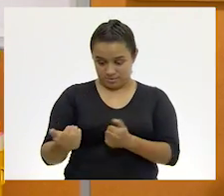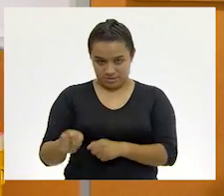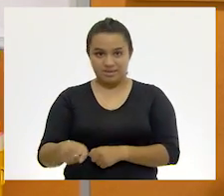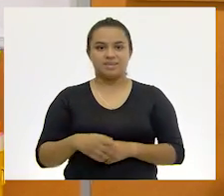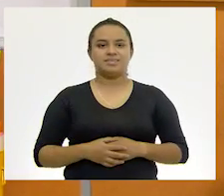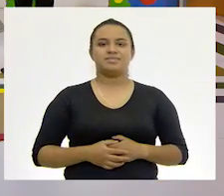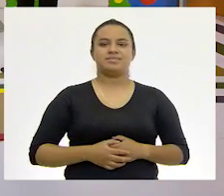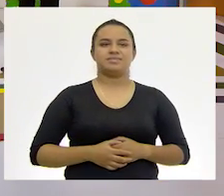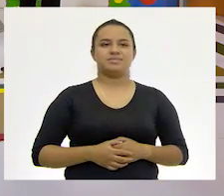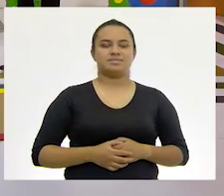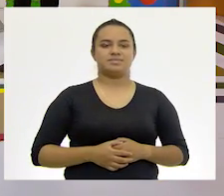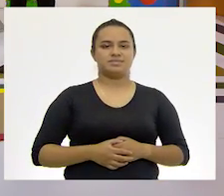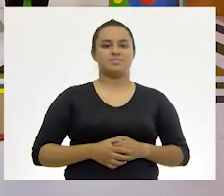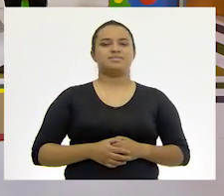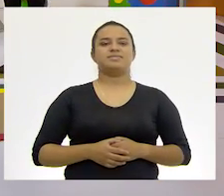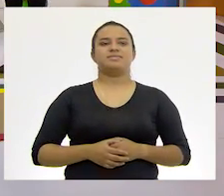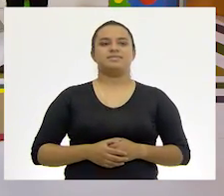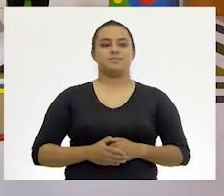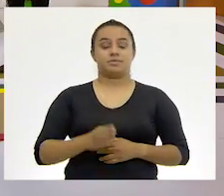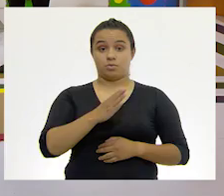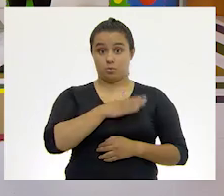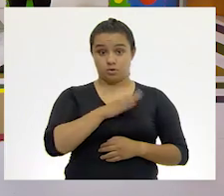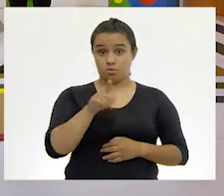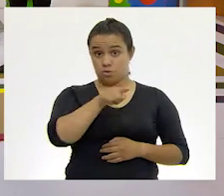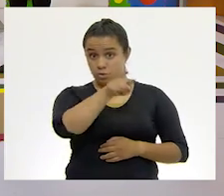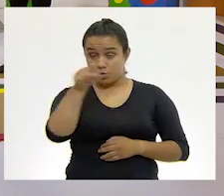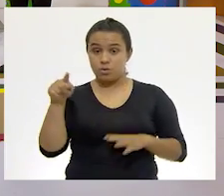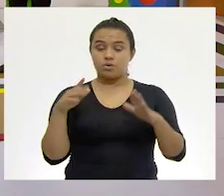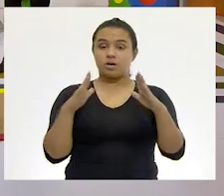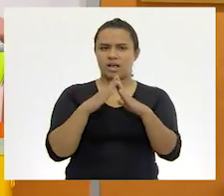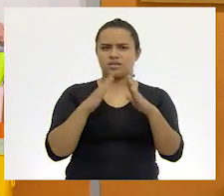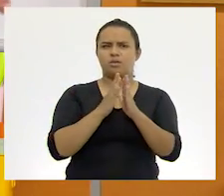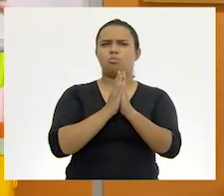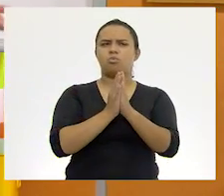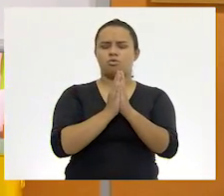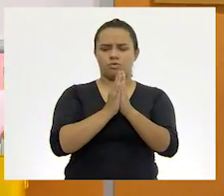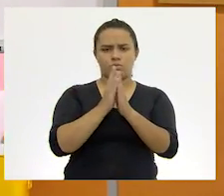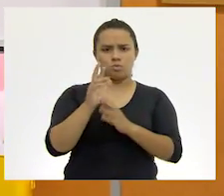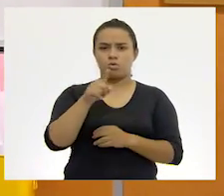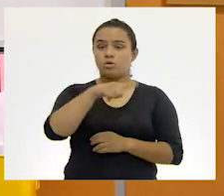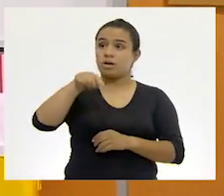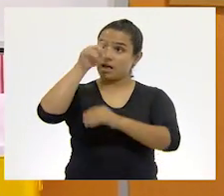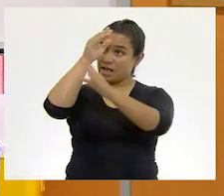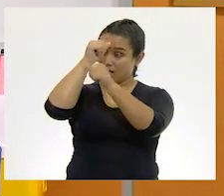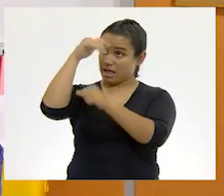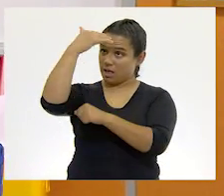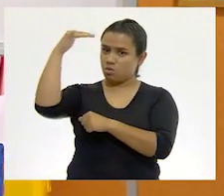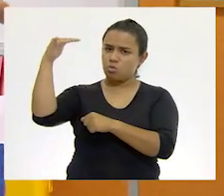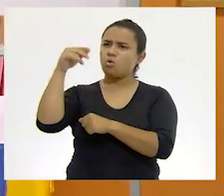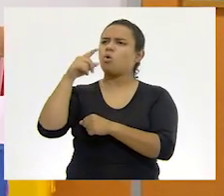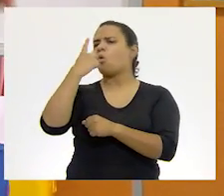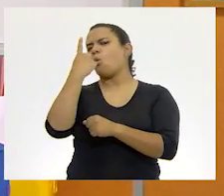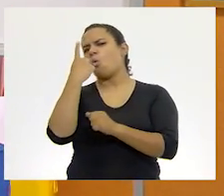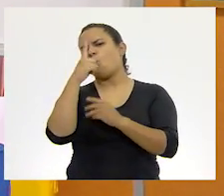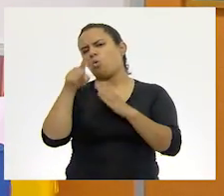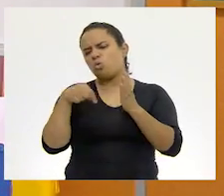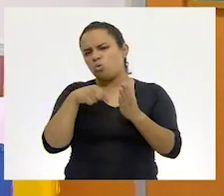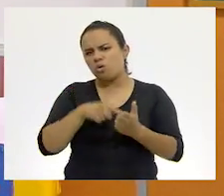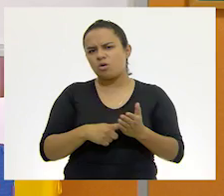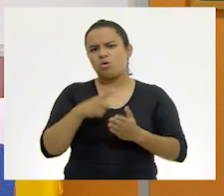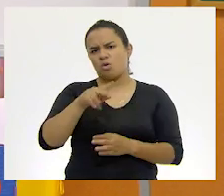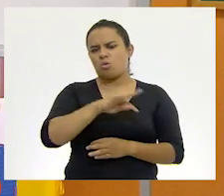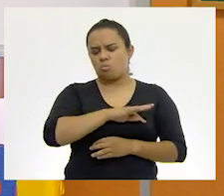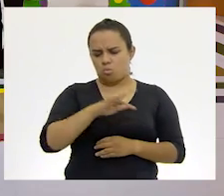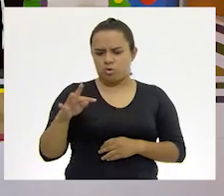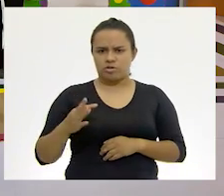ándale. Viene. Bueno, ustedes en casa, por favor, acuerden con los adultos un lugar donde